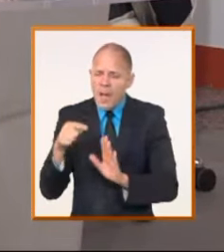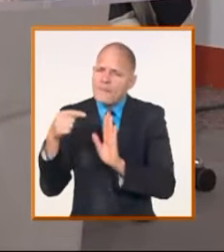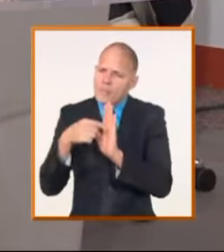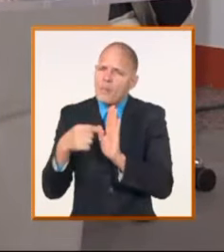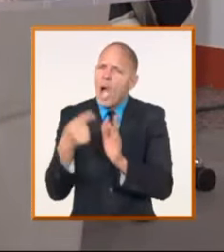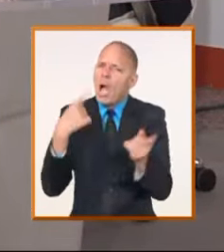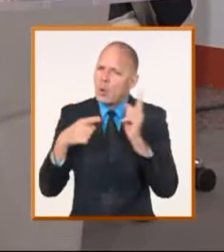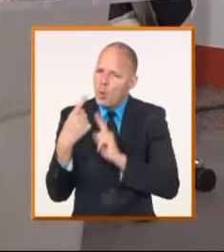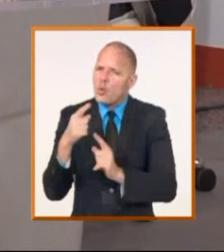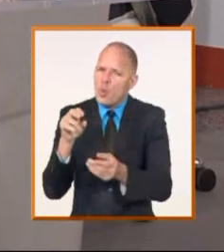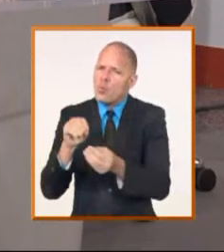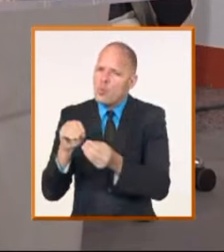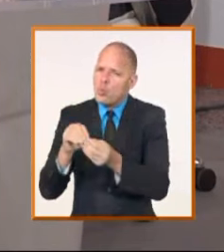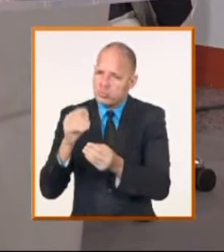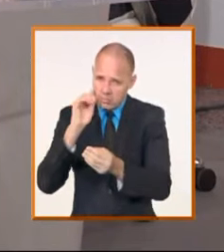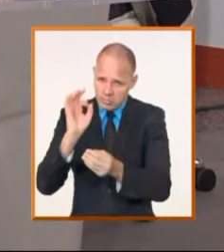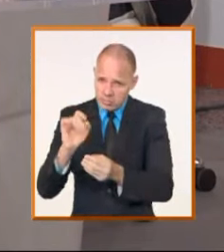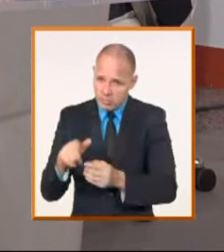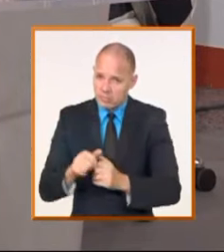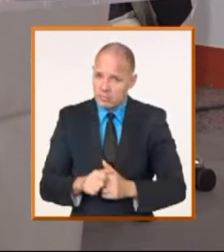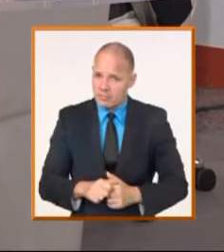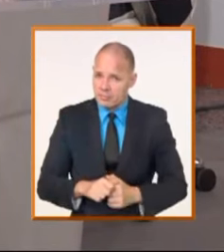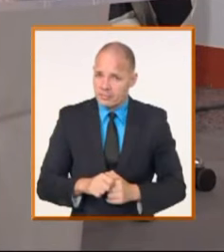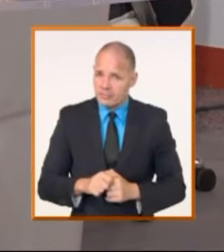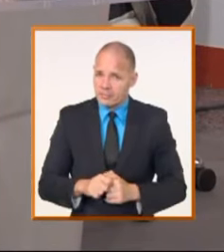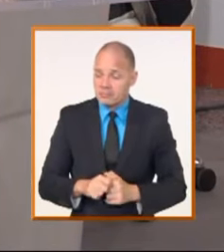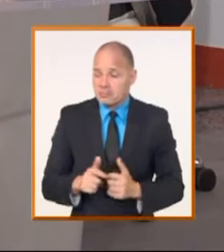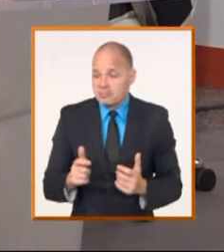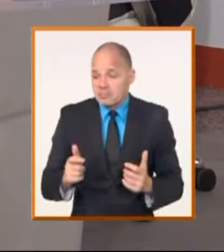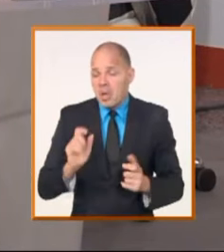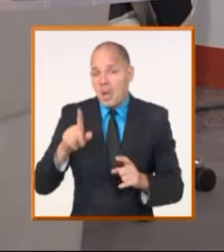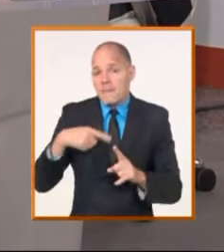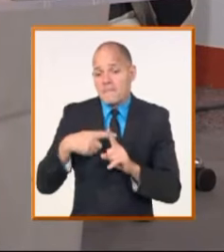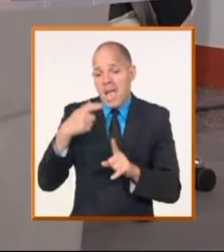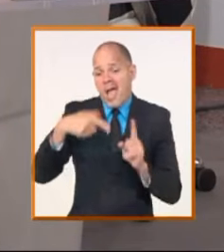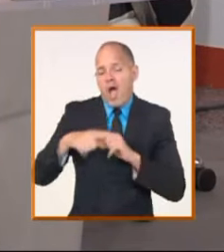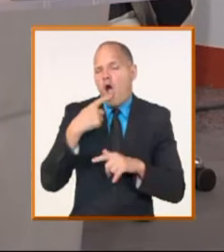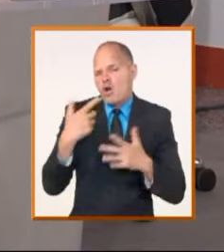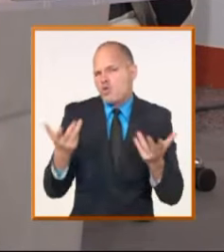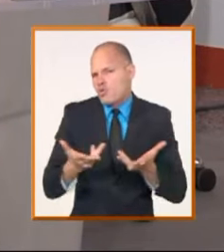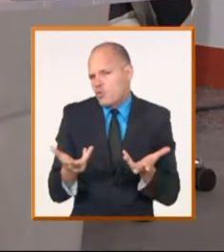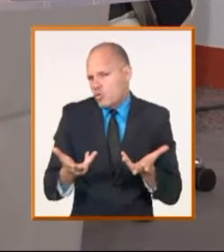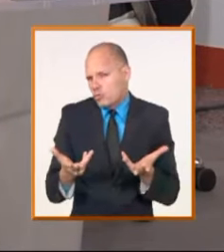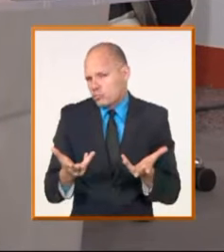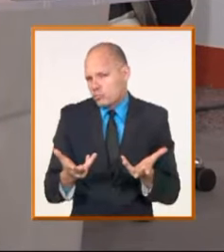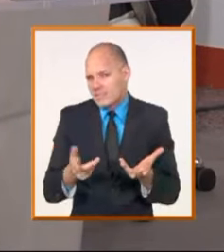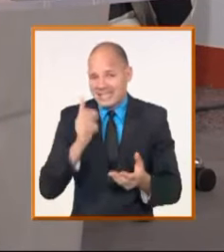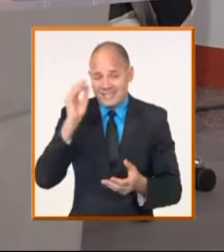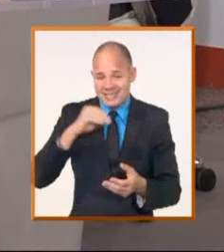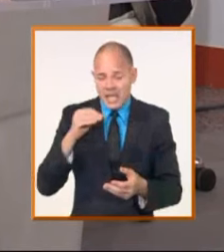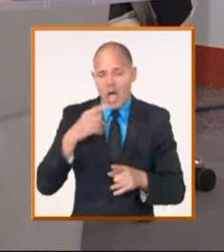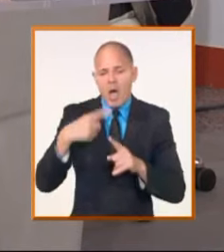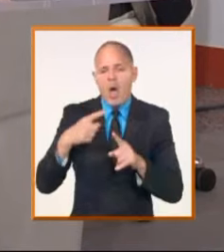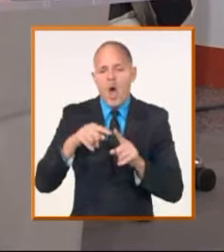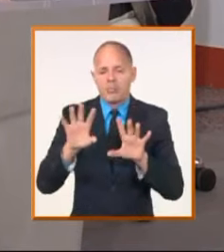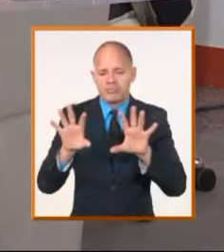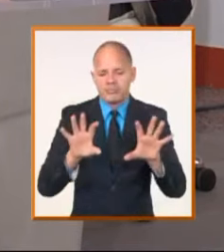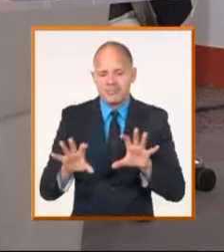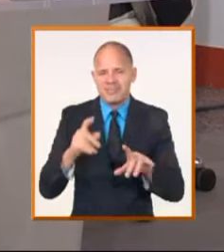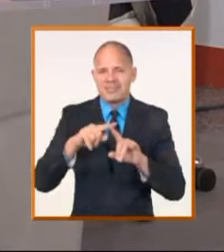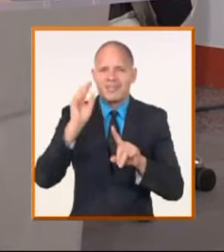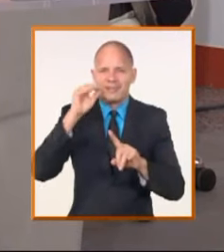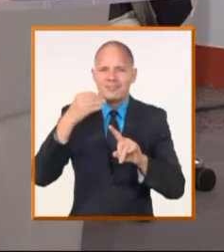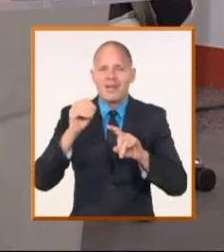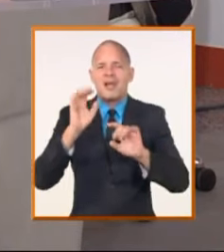las políticas que se han implementado de supresión de votos, sobre todo en estados sureños y en estados pendulares, donde